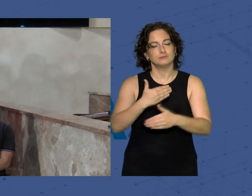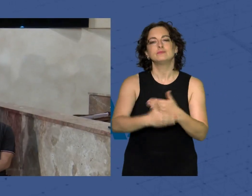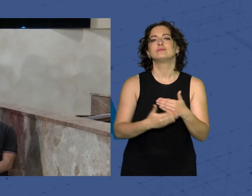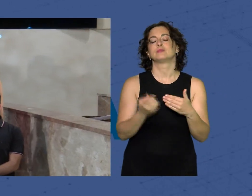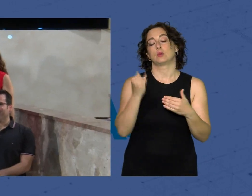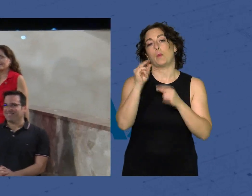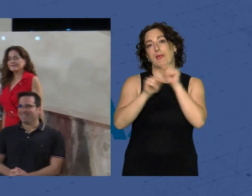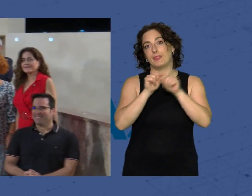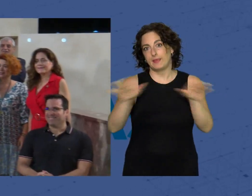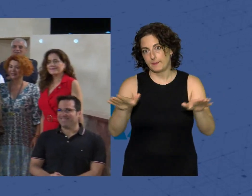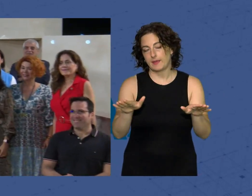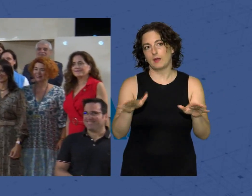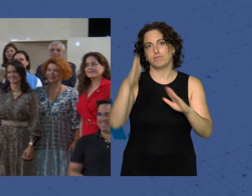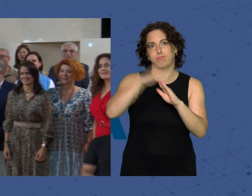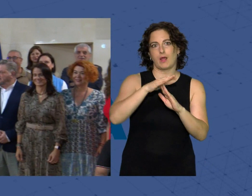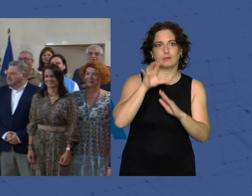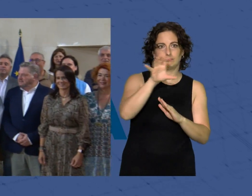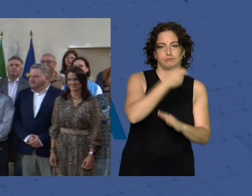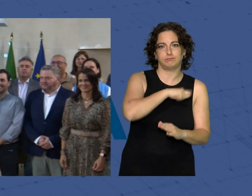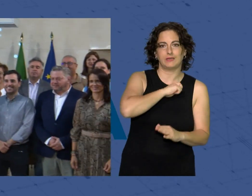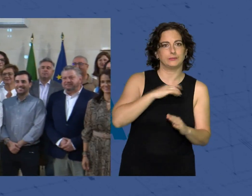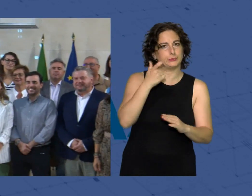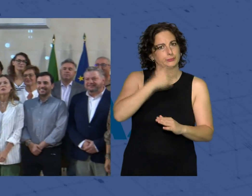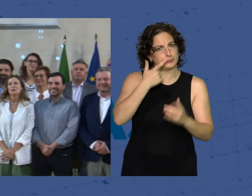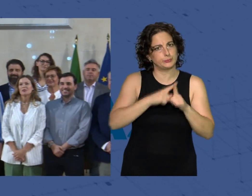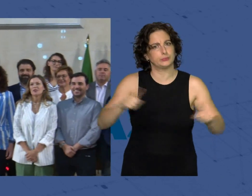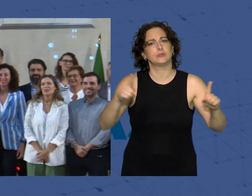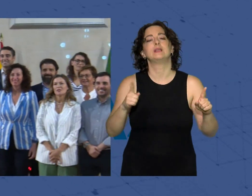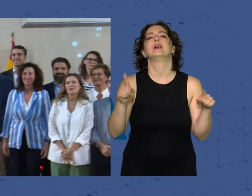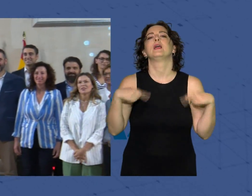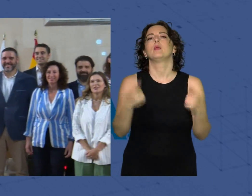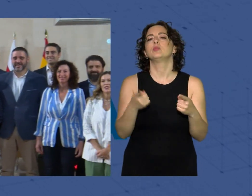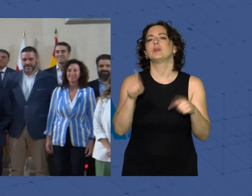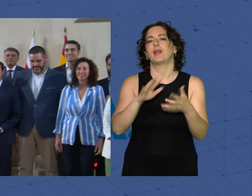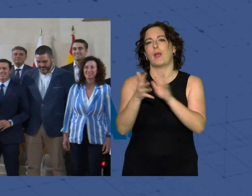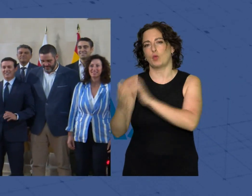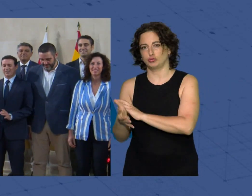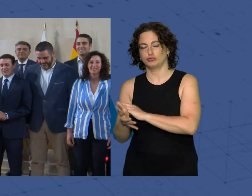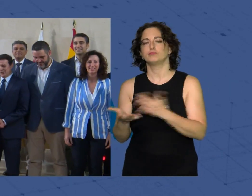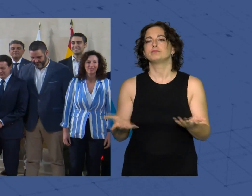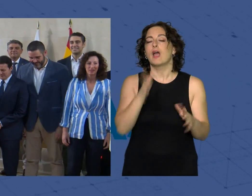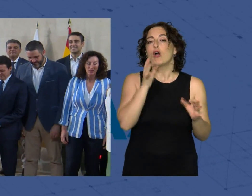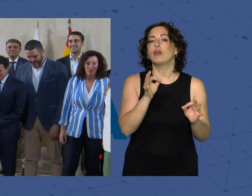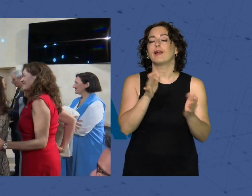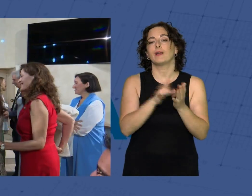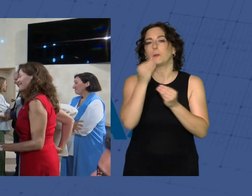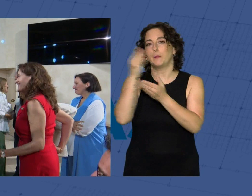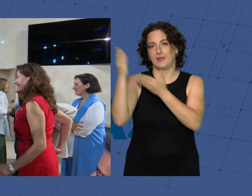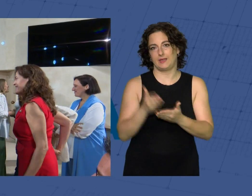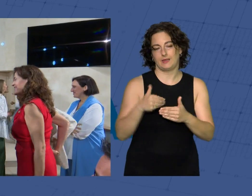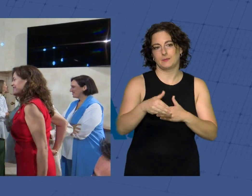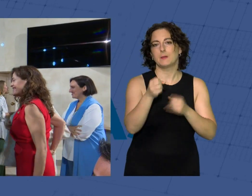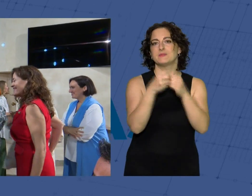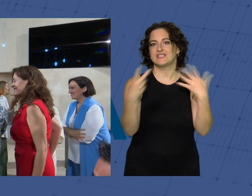por una pandemia que paralizó todo el país durante demasiado tiempo y por numerosos cambios. Ahora toca dar la bienvenida a los